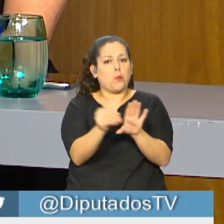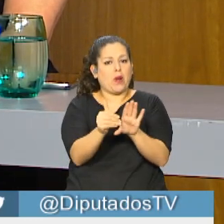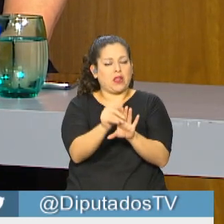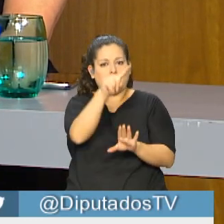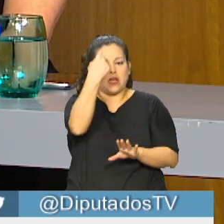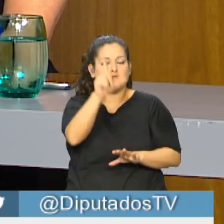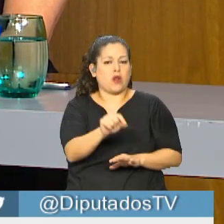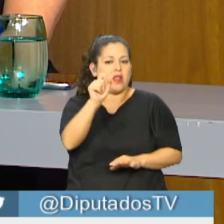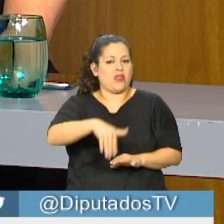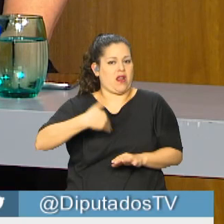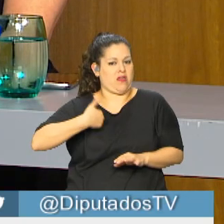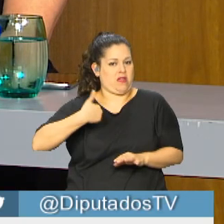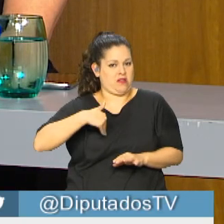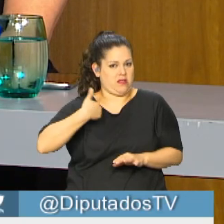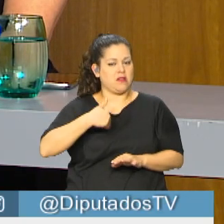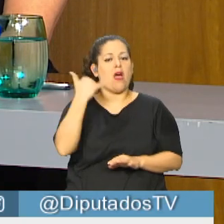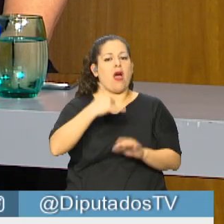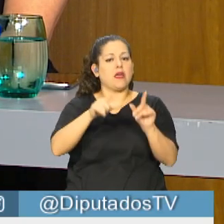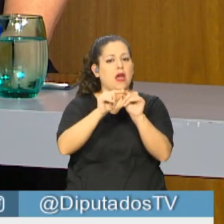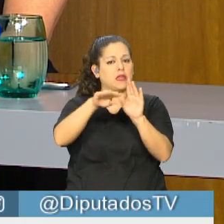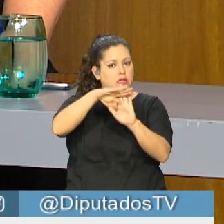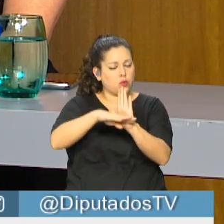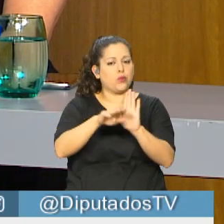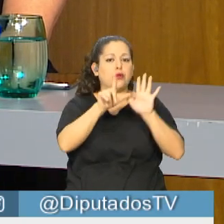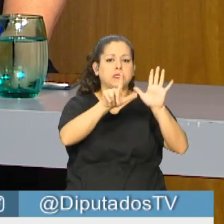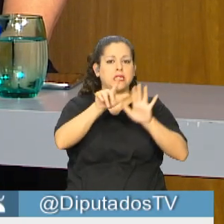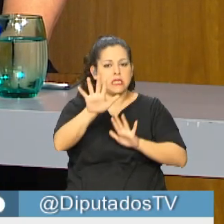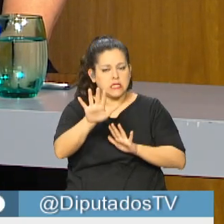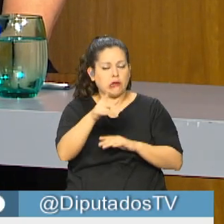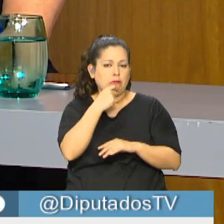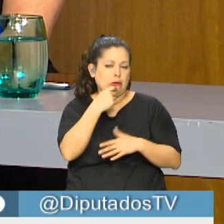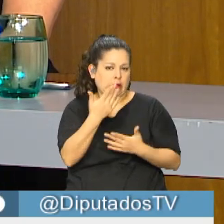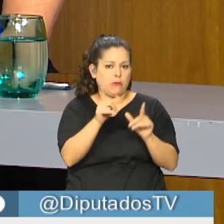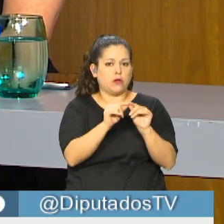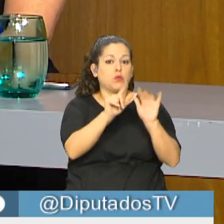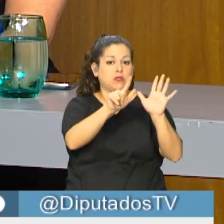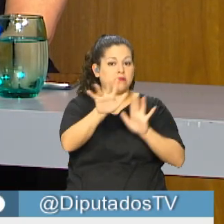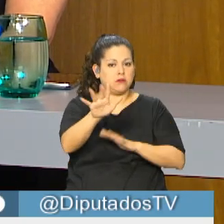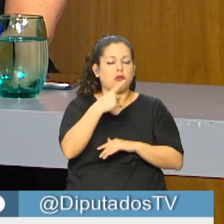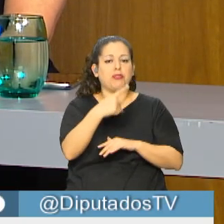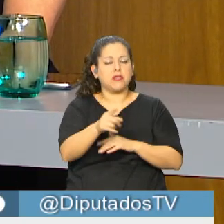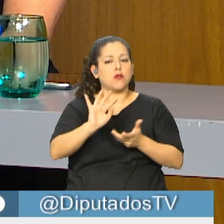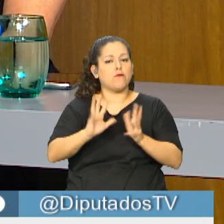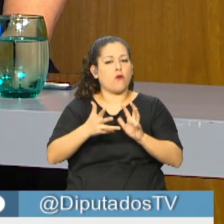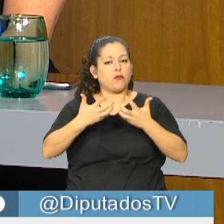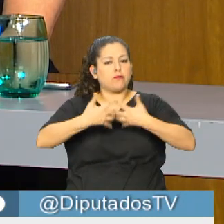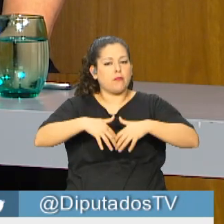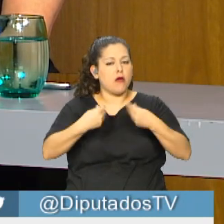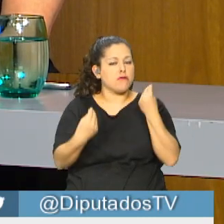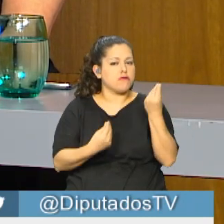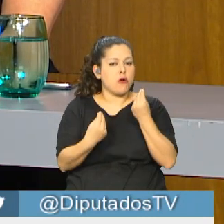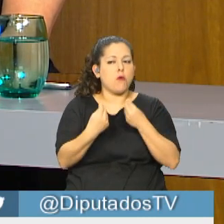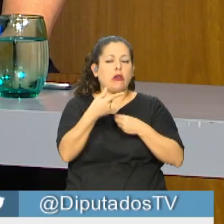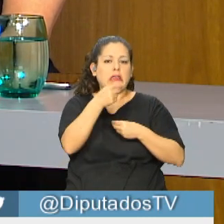economía argentina. Establece en distintos artículos, el artículo 75, por ejemplo, plantea cuáles son los mecanismos, quiénes son los que